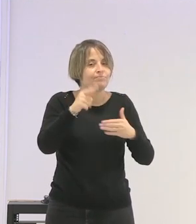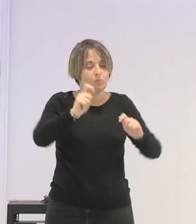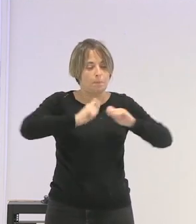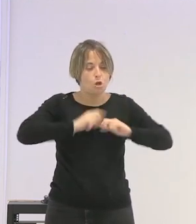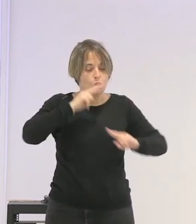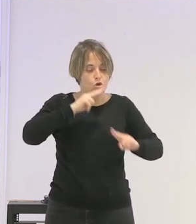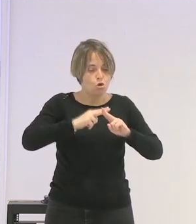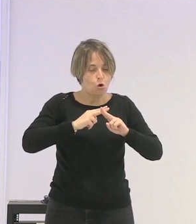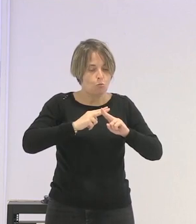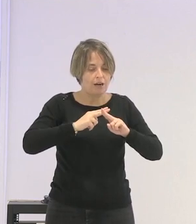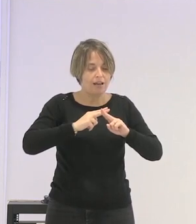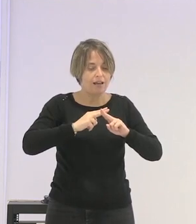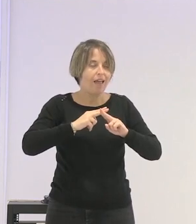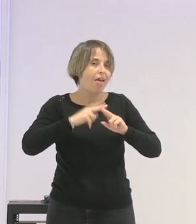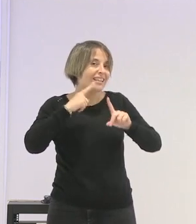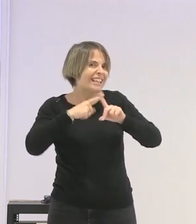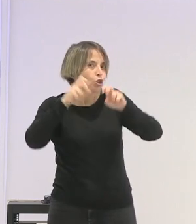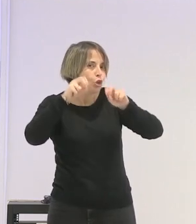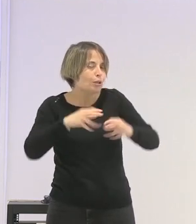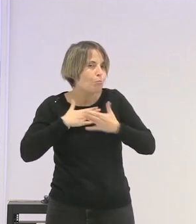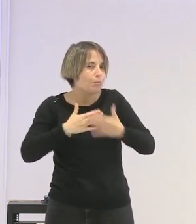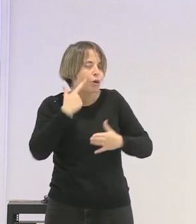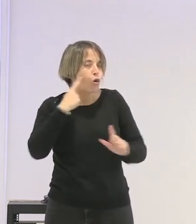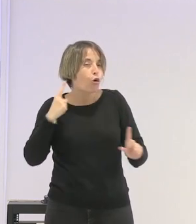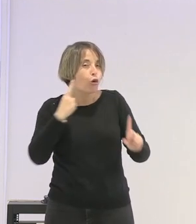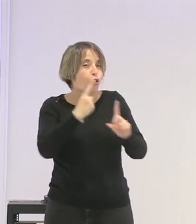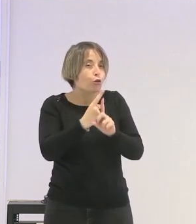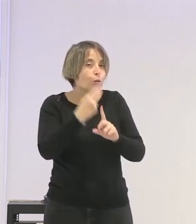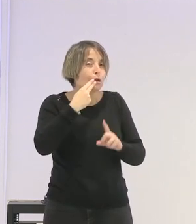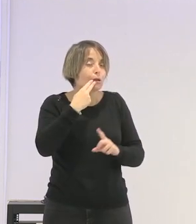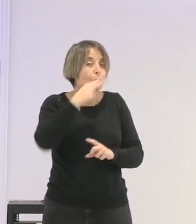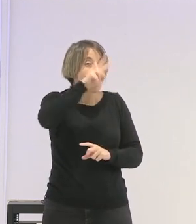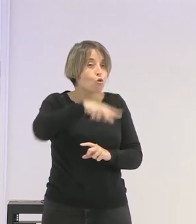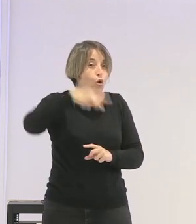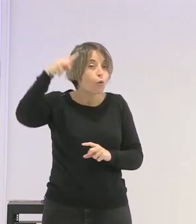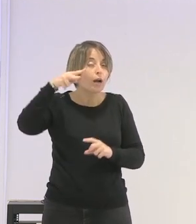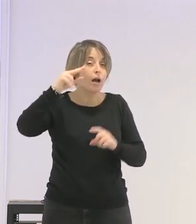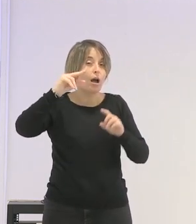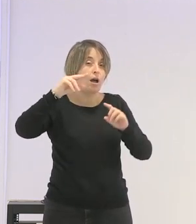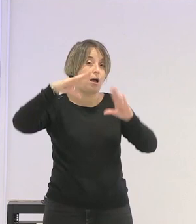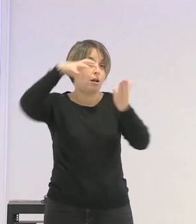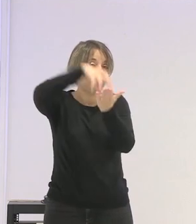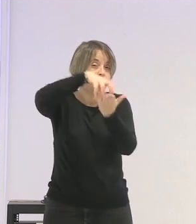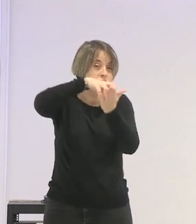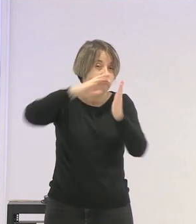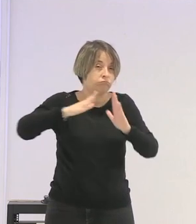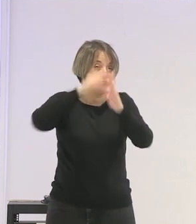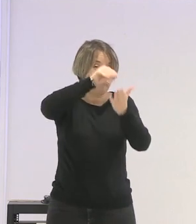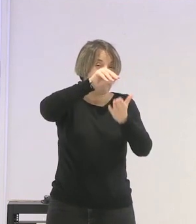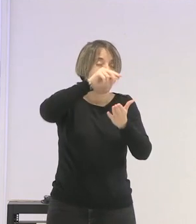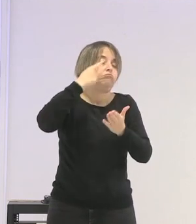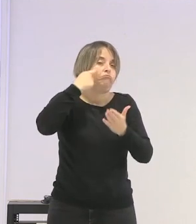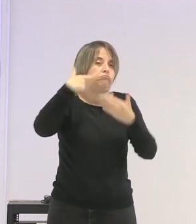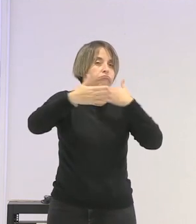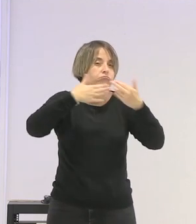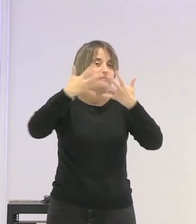a mismos incel, pero, por ejemplo, atentados como el de Noruega, de las mezquitas, se firmaron con